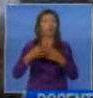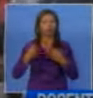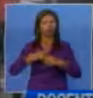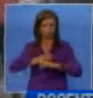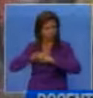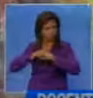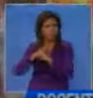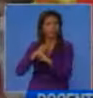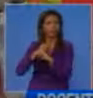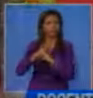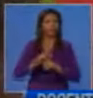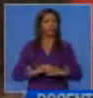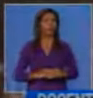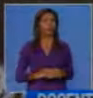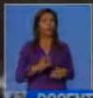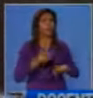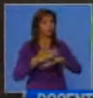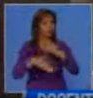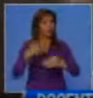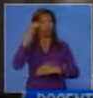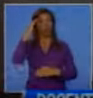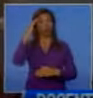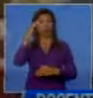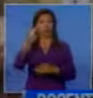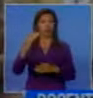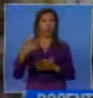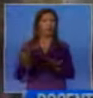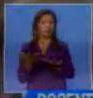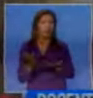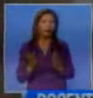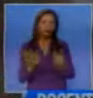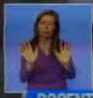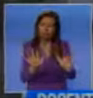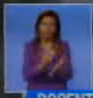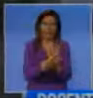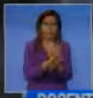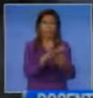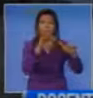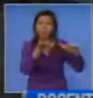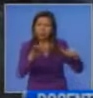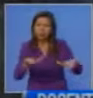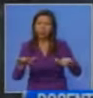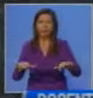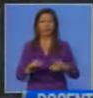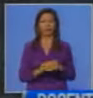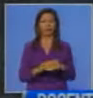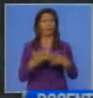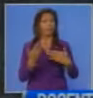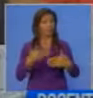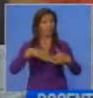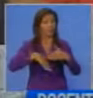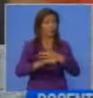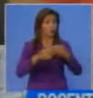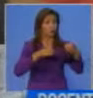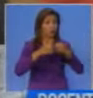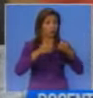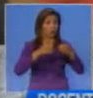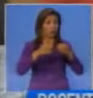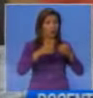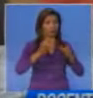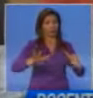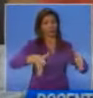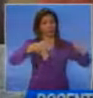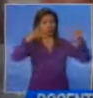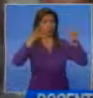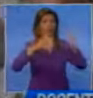trataron de mediar para calmar los ánimos de los padres. Unos minutos después, dentro de las oficinas del distrito, eran las mismas